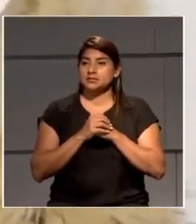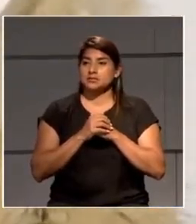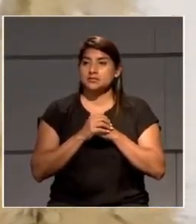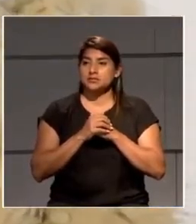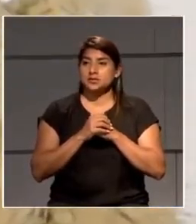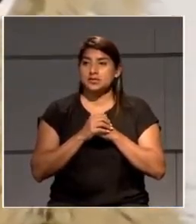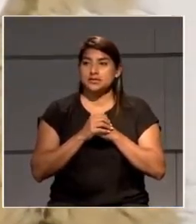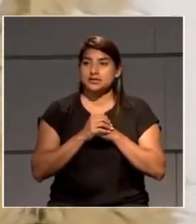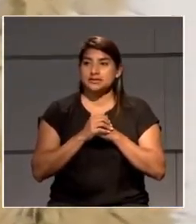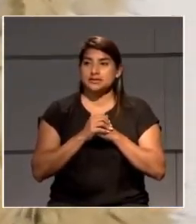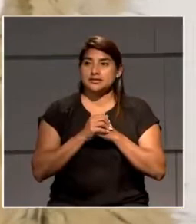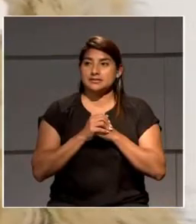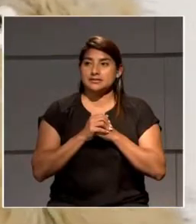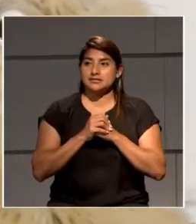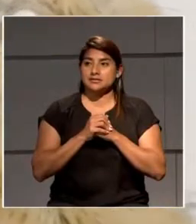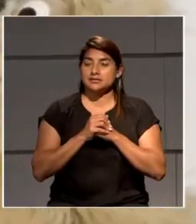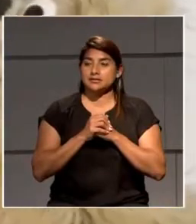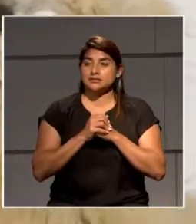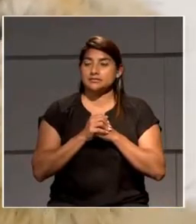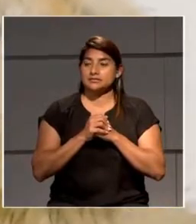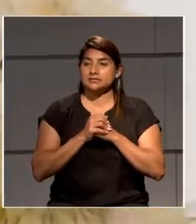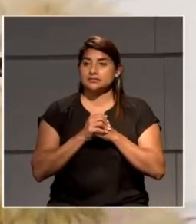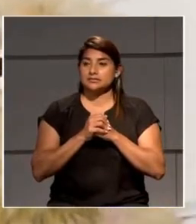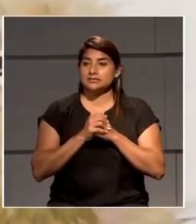Vamos a sembrar.